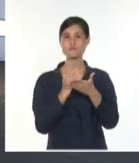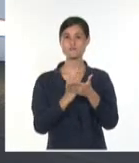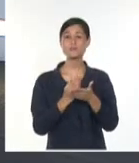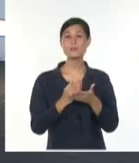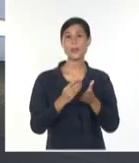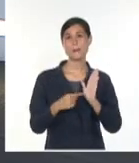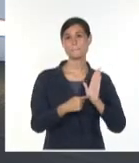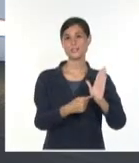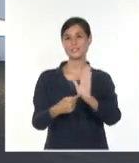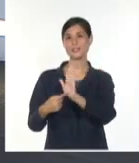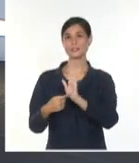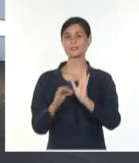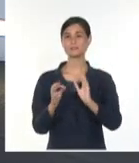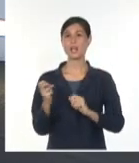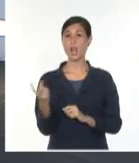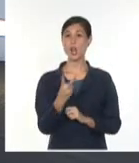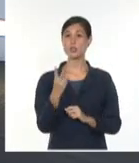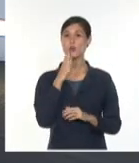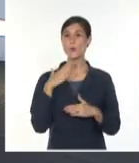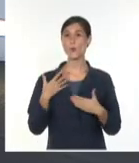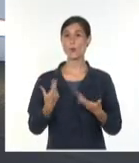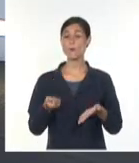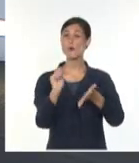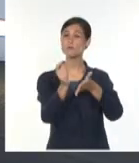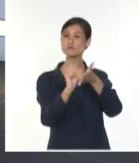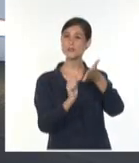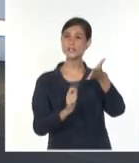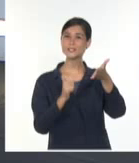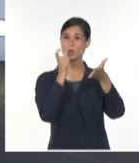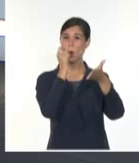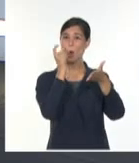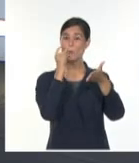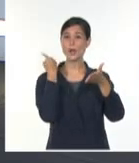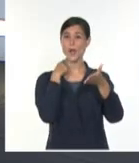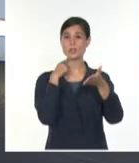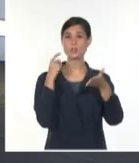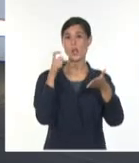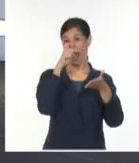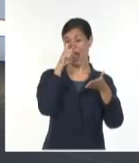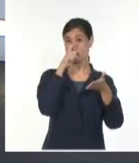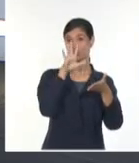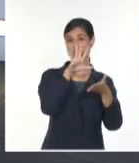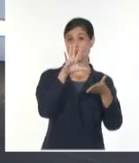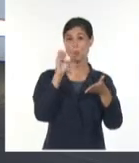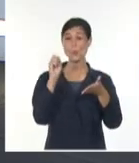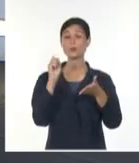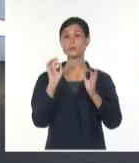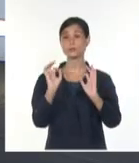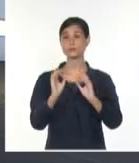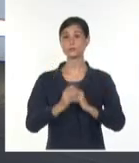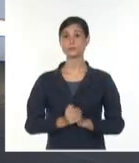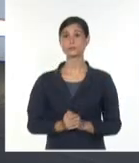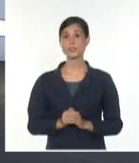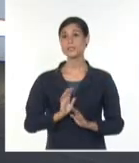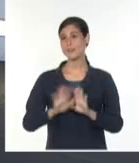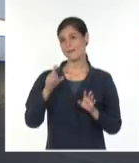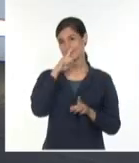propuestas rinden tributo al referido escritor por los 50 años de su desaparición física así me despido tenga muy buenas